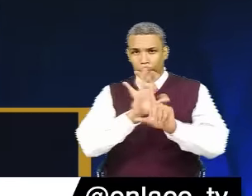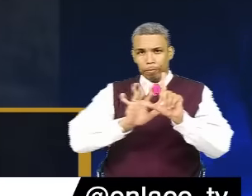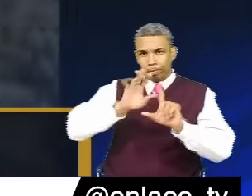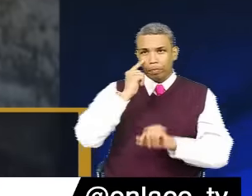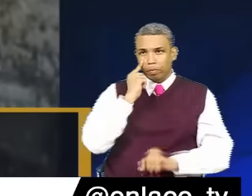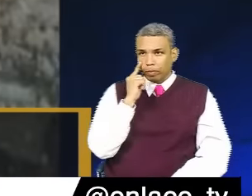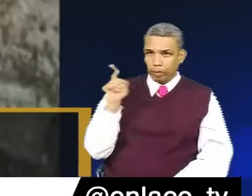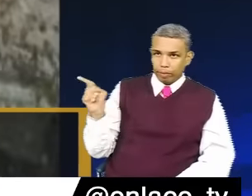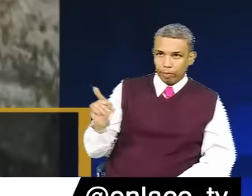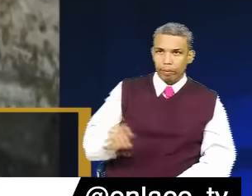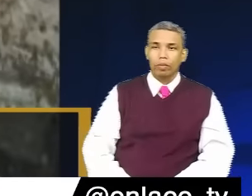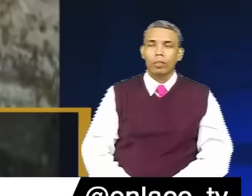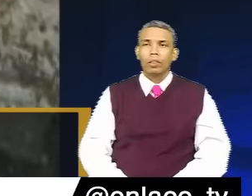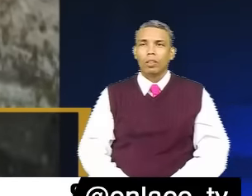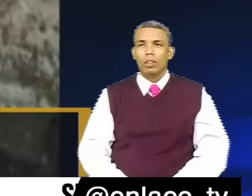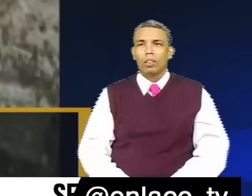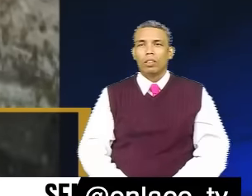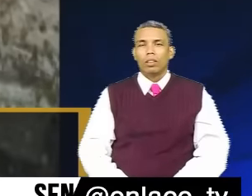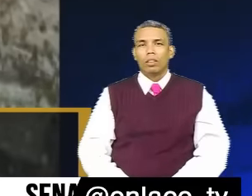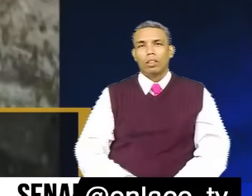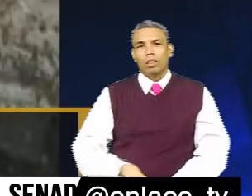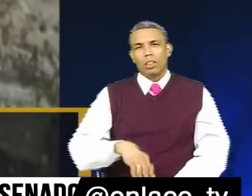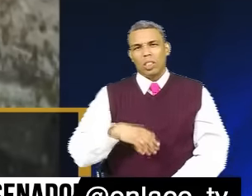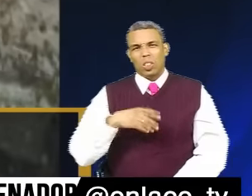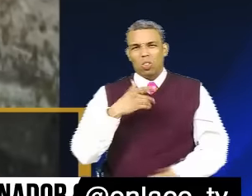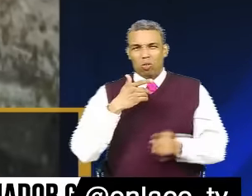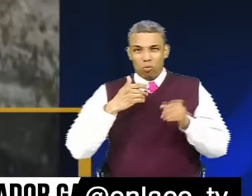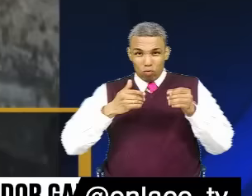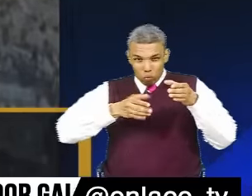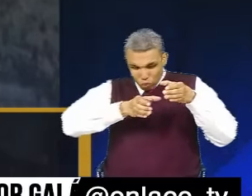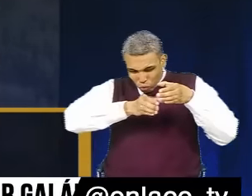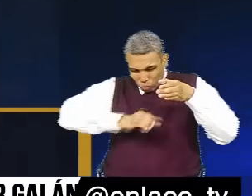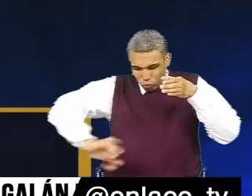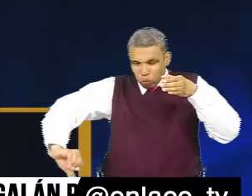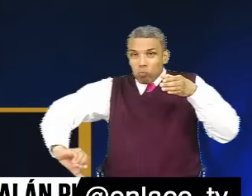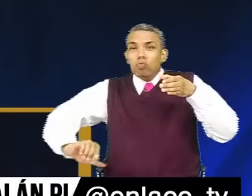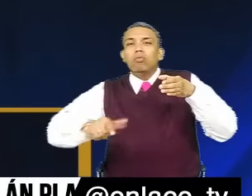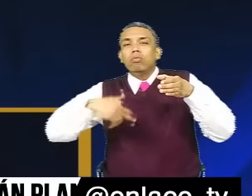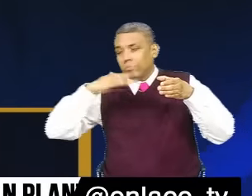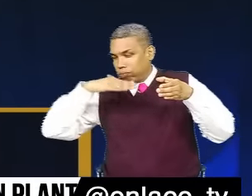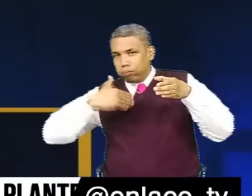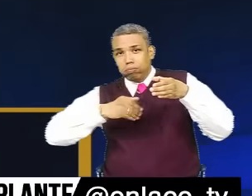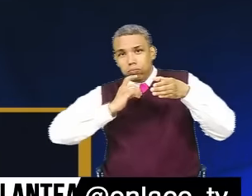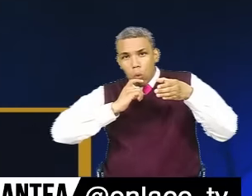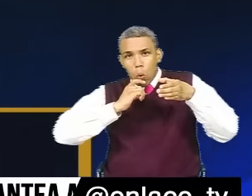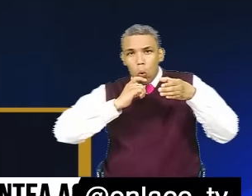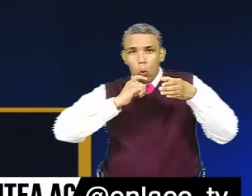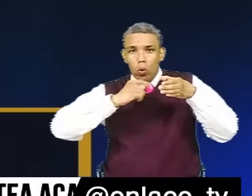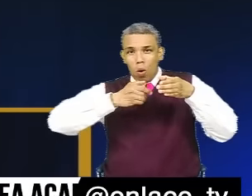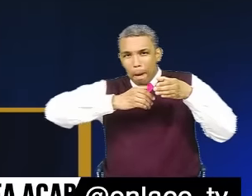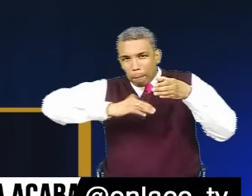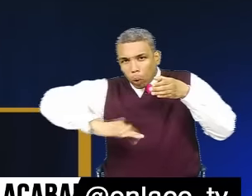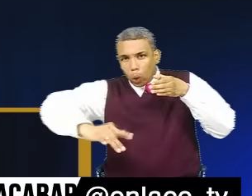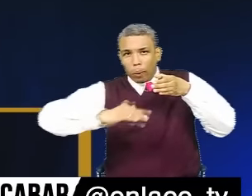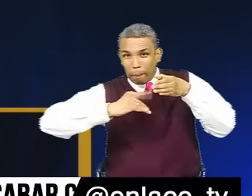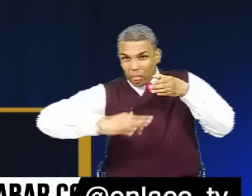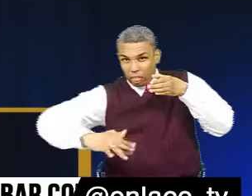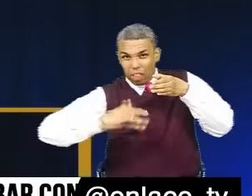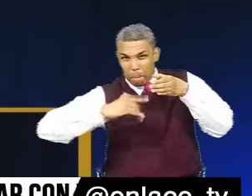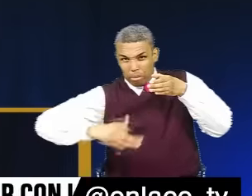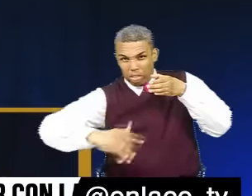este. Reporteros ciudadanos del barrio El Progreso, en el nororiente de la ciudad, evidencian el daño que presenta el manjol, que está